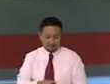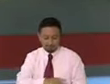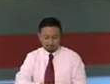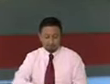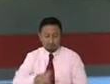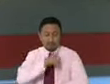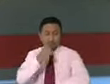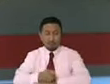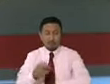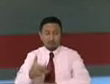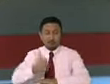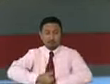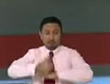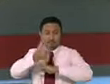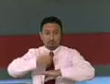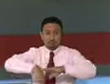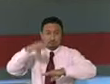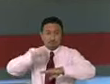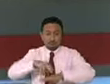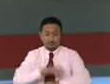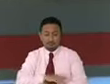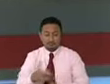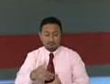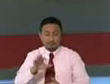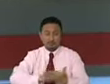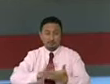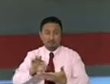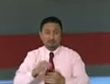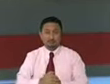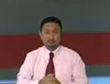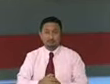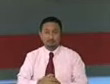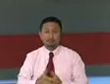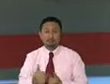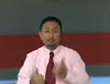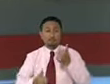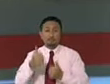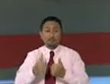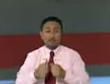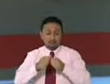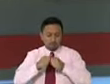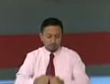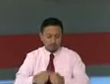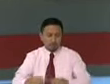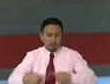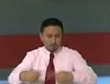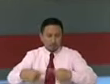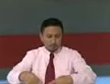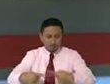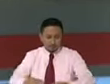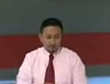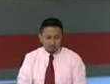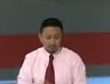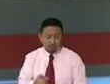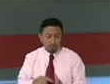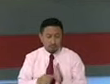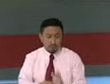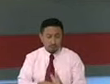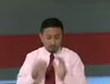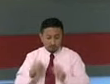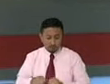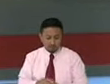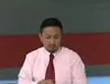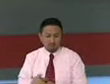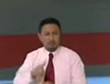Corte Constitucional en el 2014 para la aprobación de la reelección indefinida a través de las enmiendas no es un precedente para que se incluya en